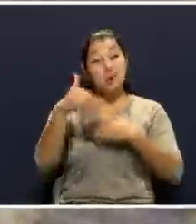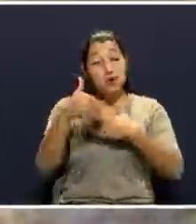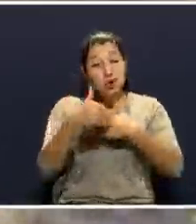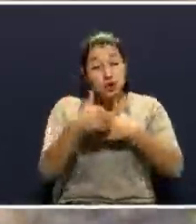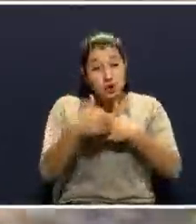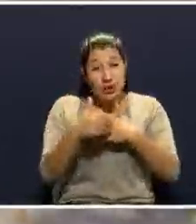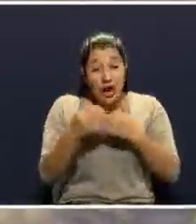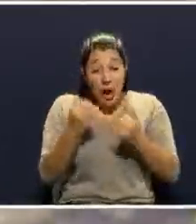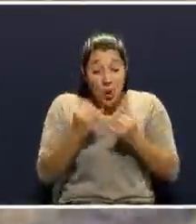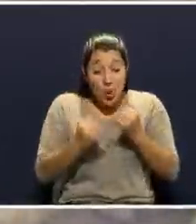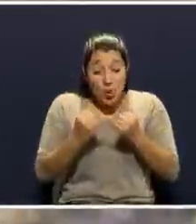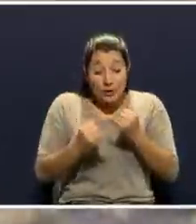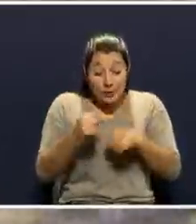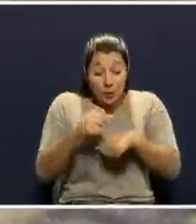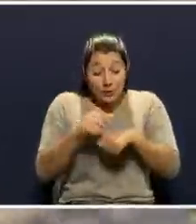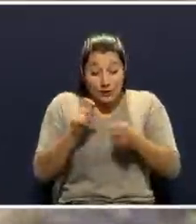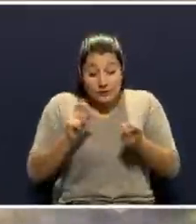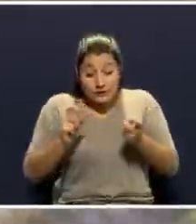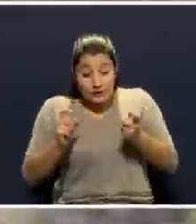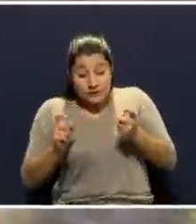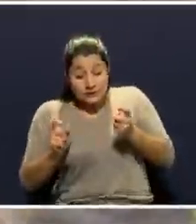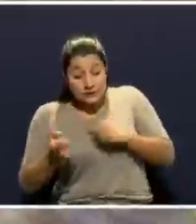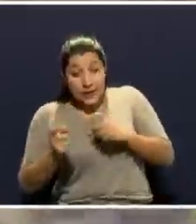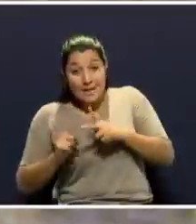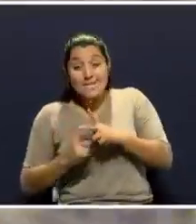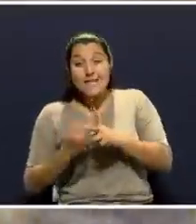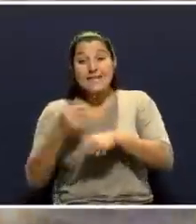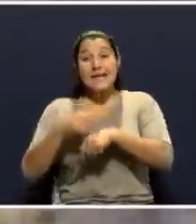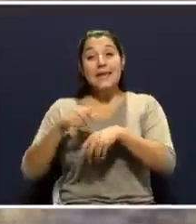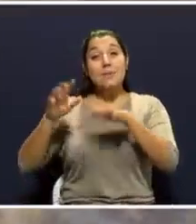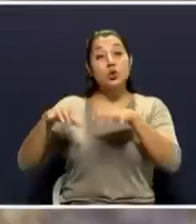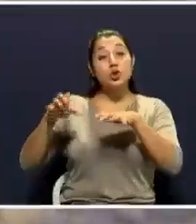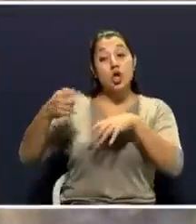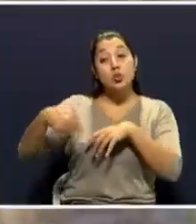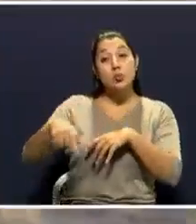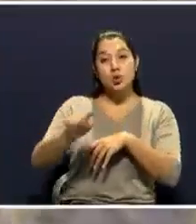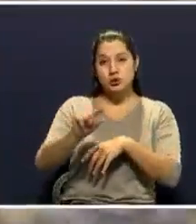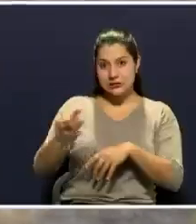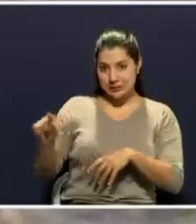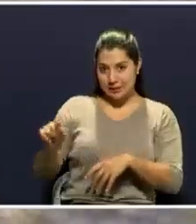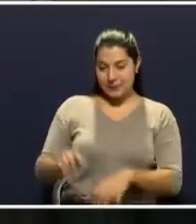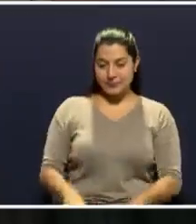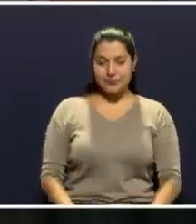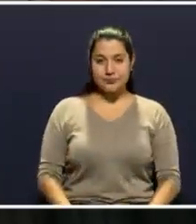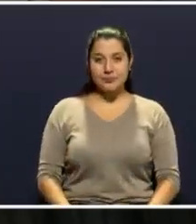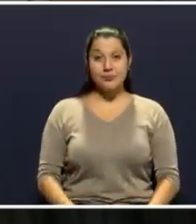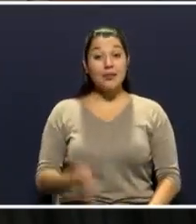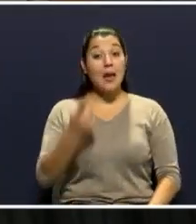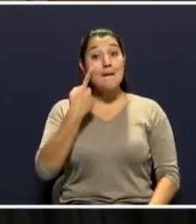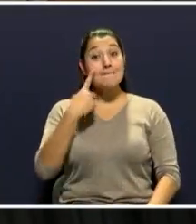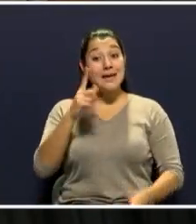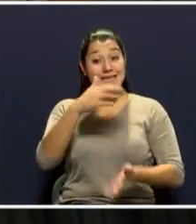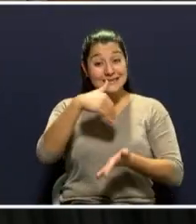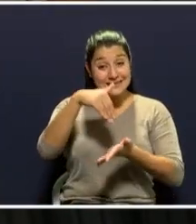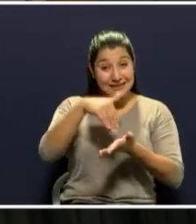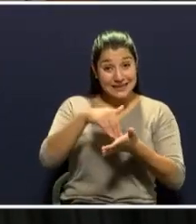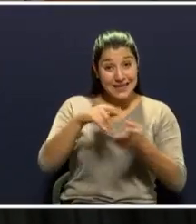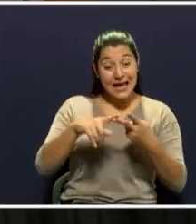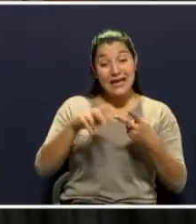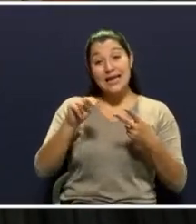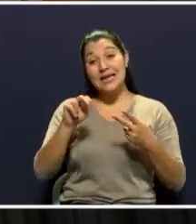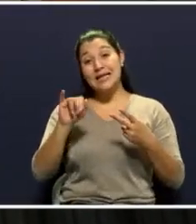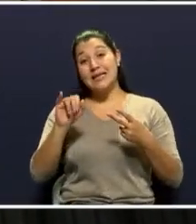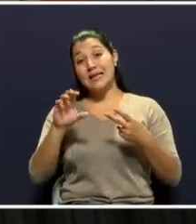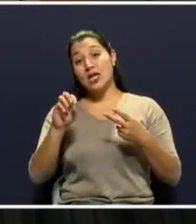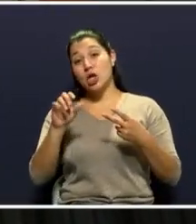del periodo de transición y entrará a la época lluviosa la próxima semana. Por su parte, para el Valle Central y la península de Nicoya